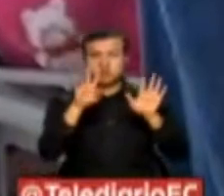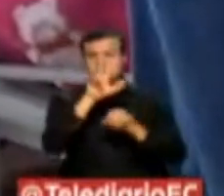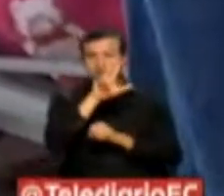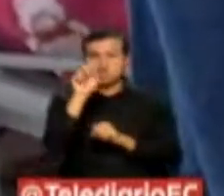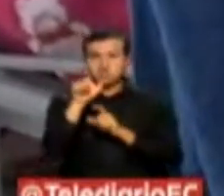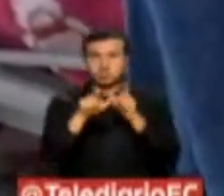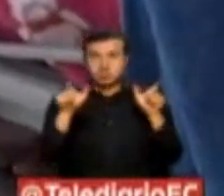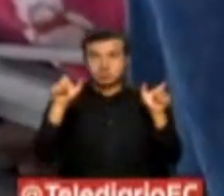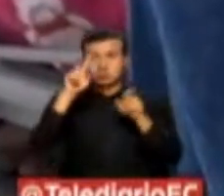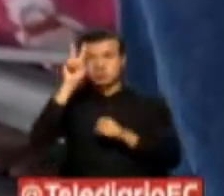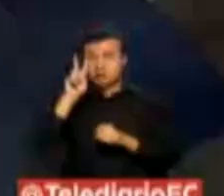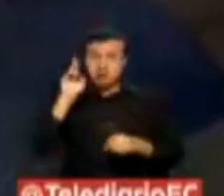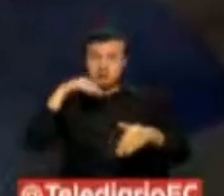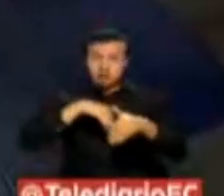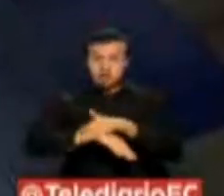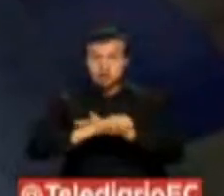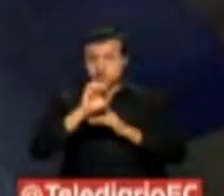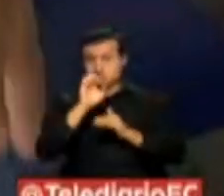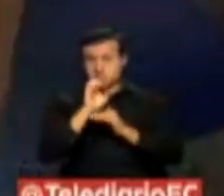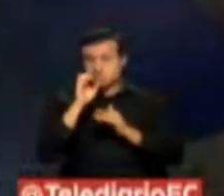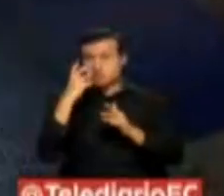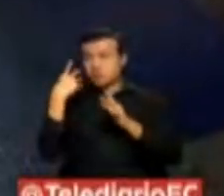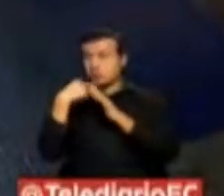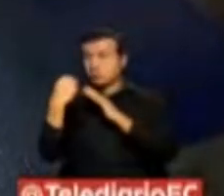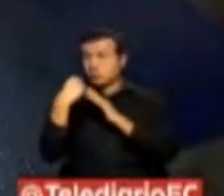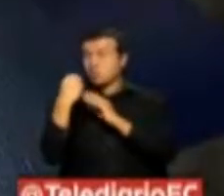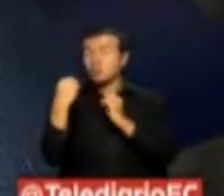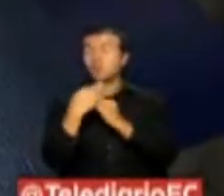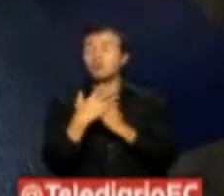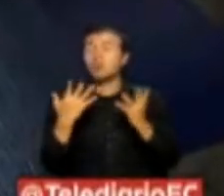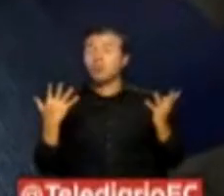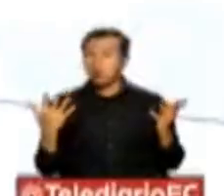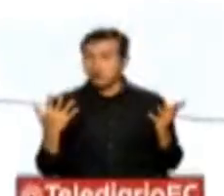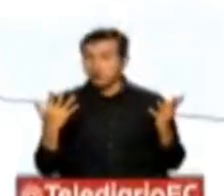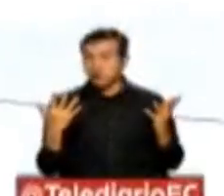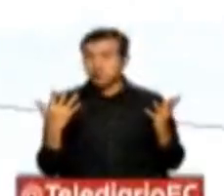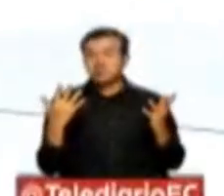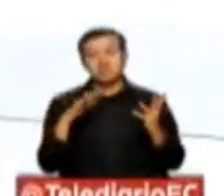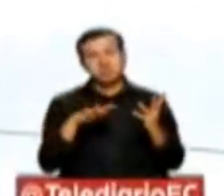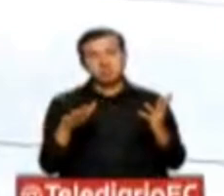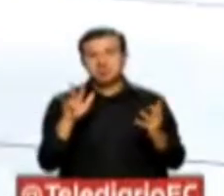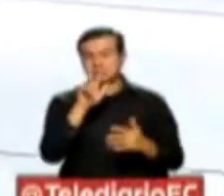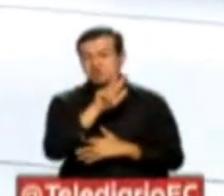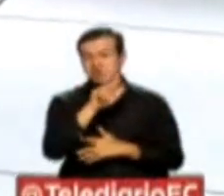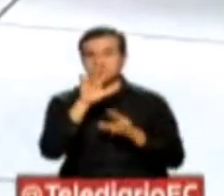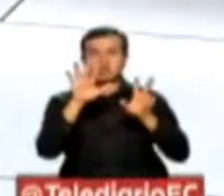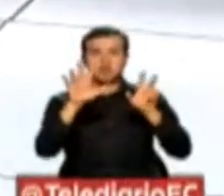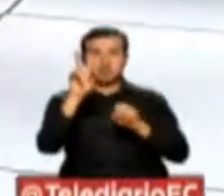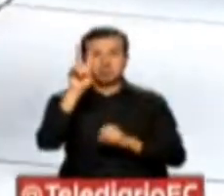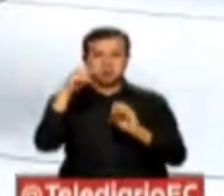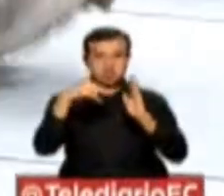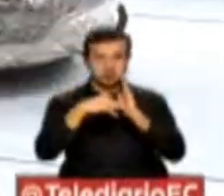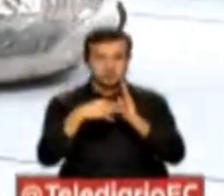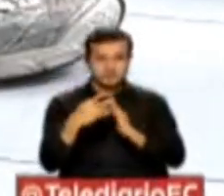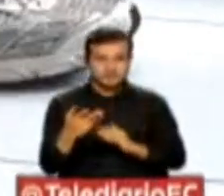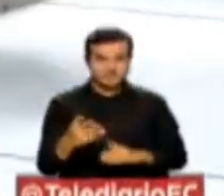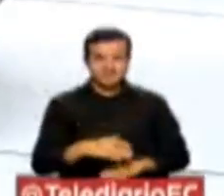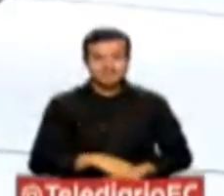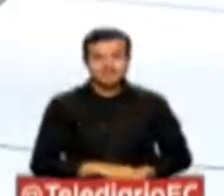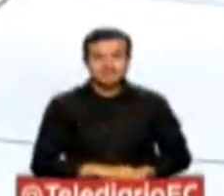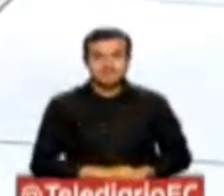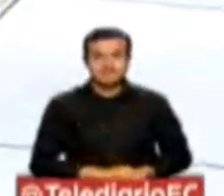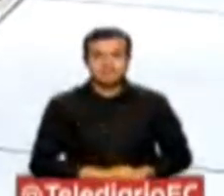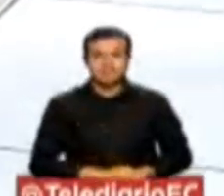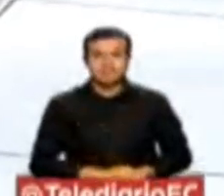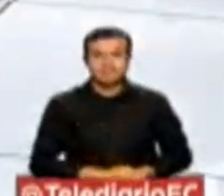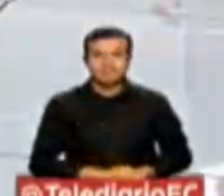433.930 venezolanos han ingresado al territorio ecuatoriano. De ellos, han salido del país alrededor de 382.000. Valeria Villarroel,